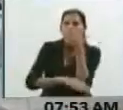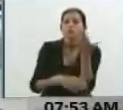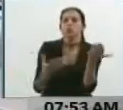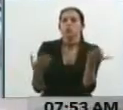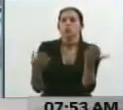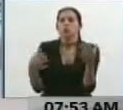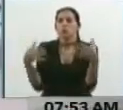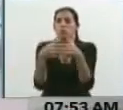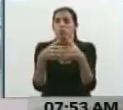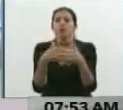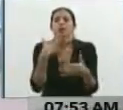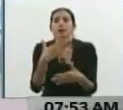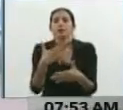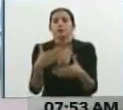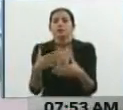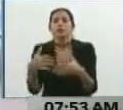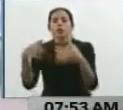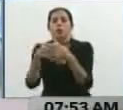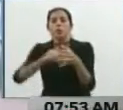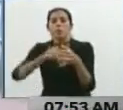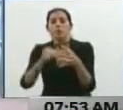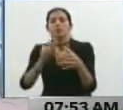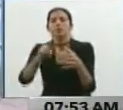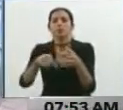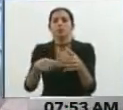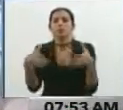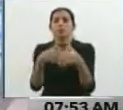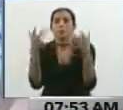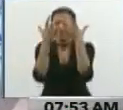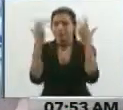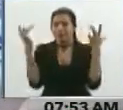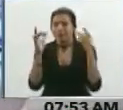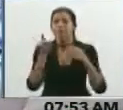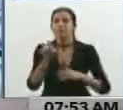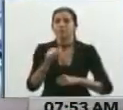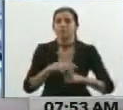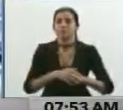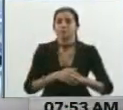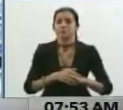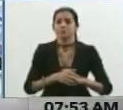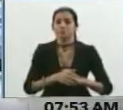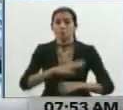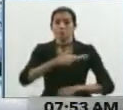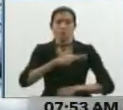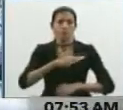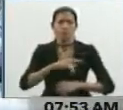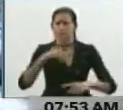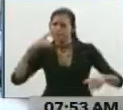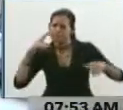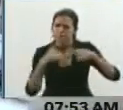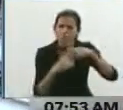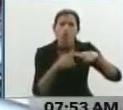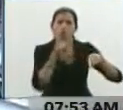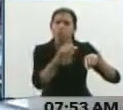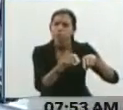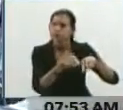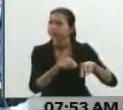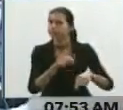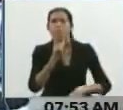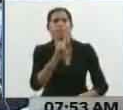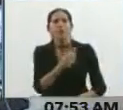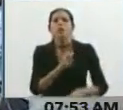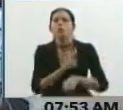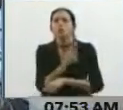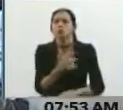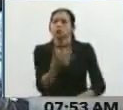gracias a nuestros organismos policiales ya nuestro organismo de inteligencia han sido este agarrados infragantes pues con la utilización de estos equipos de manera